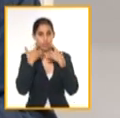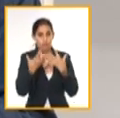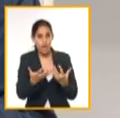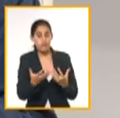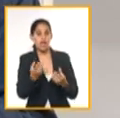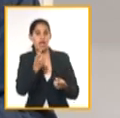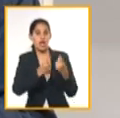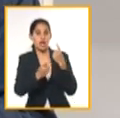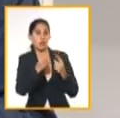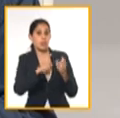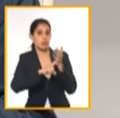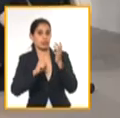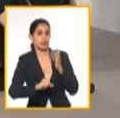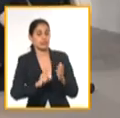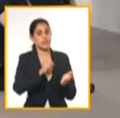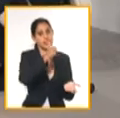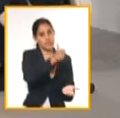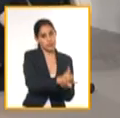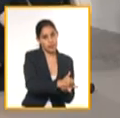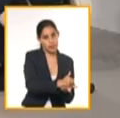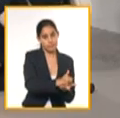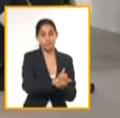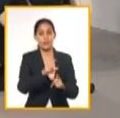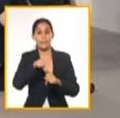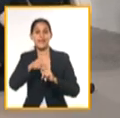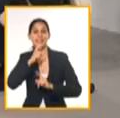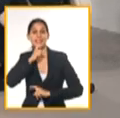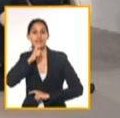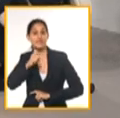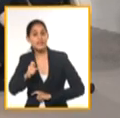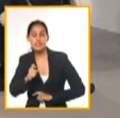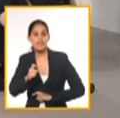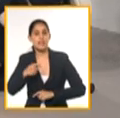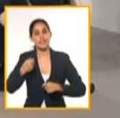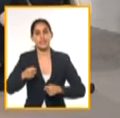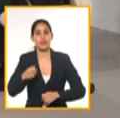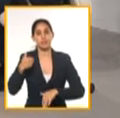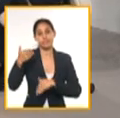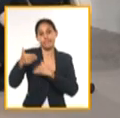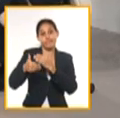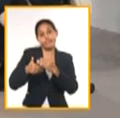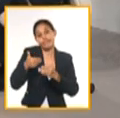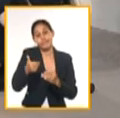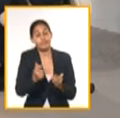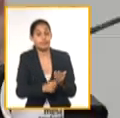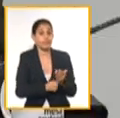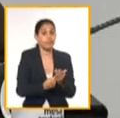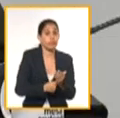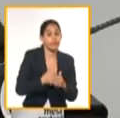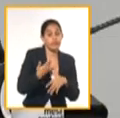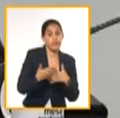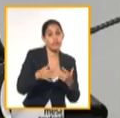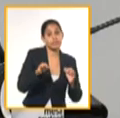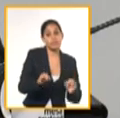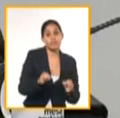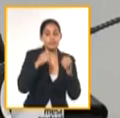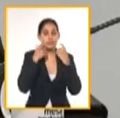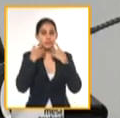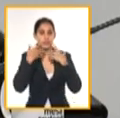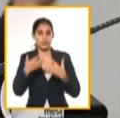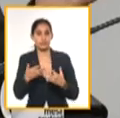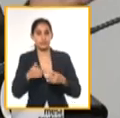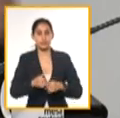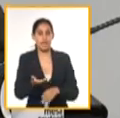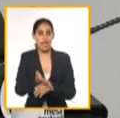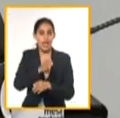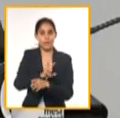en la zona central. Pero esa es también de las complejidades que hay que enfrentar en medio de desafíos como estos, por eso es tan importante que antes del verano